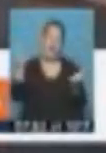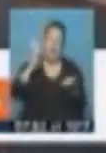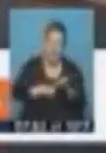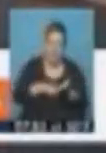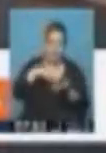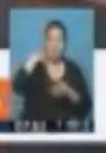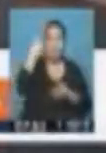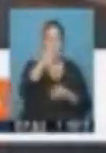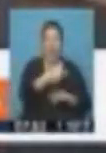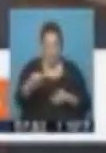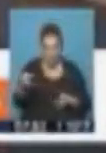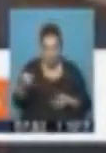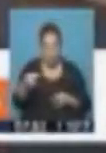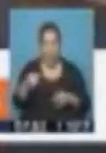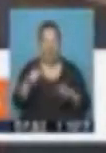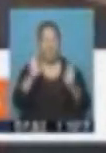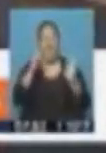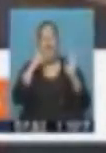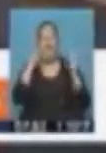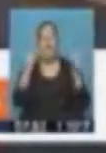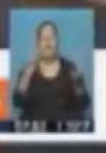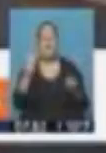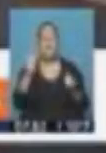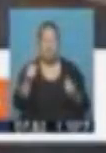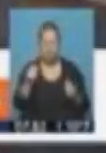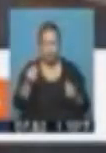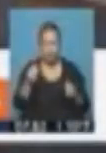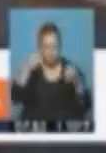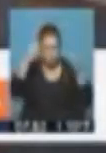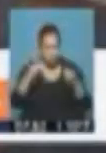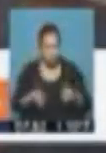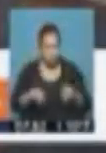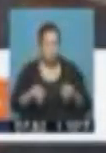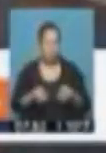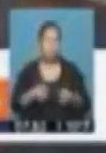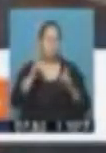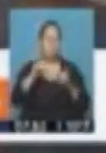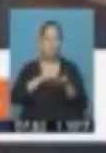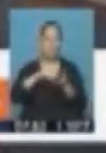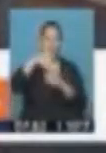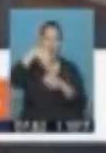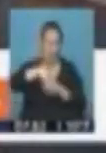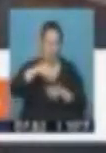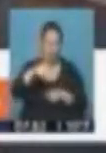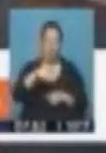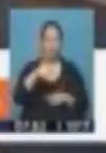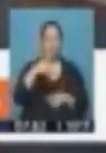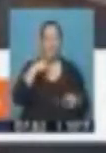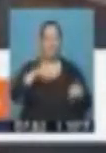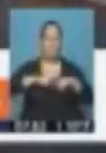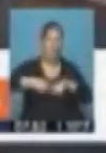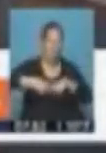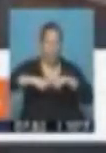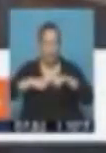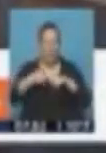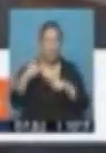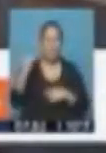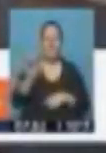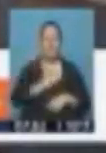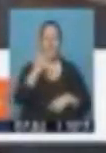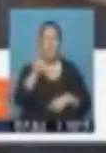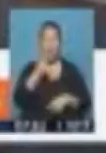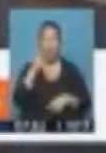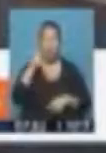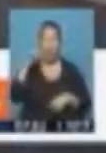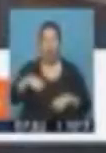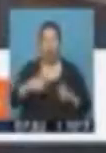la próxima semana. Y vamos a ver qué es lo que pasó, en definitiva, en el Senado Nacional cuando discutieron con los directores,